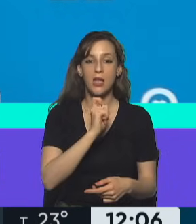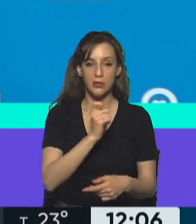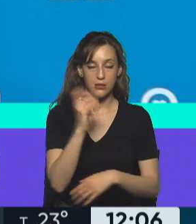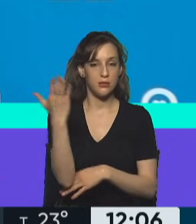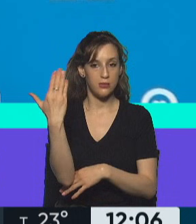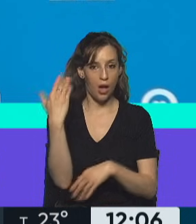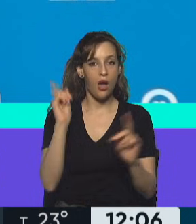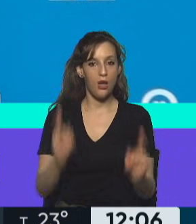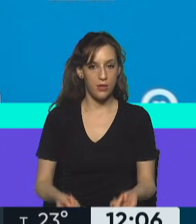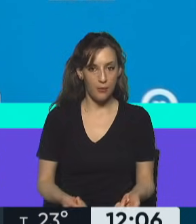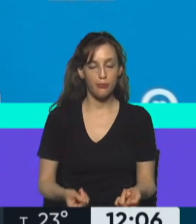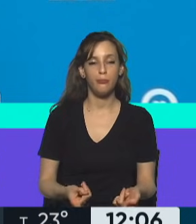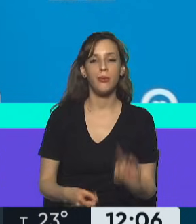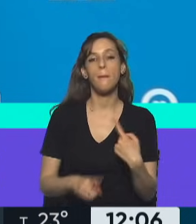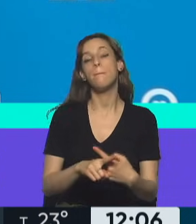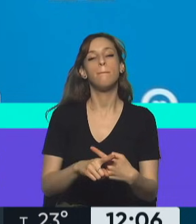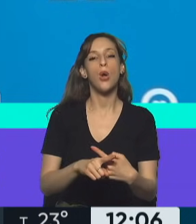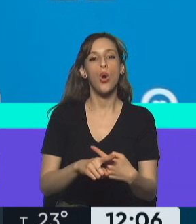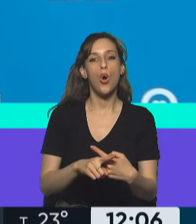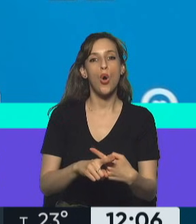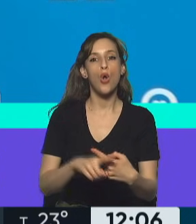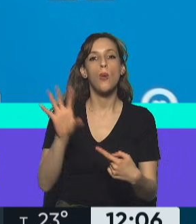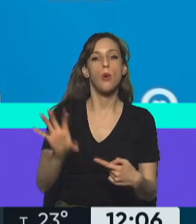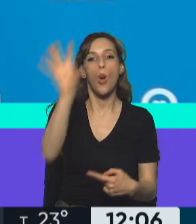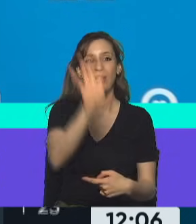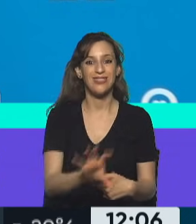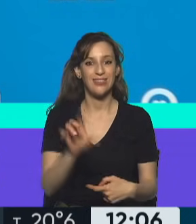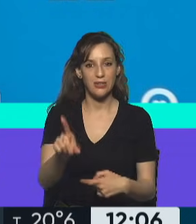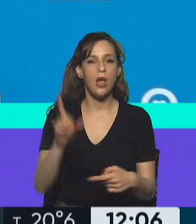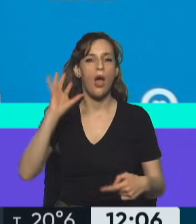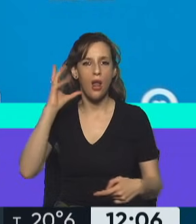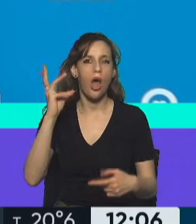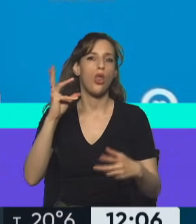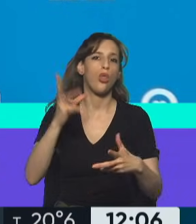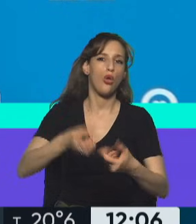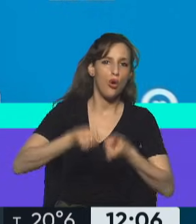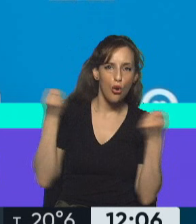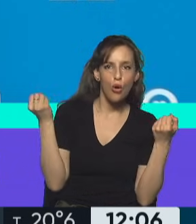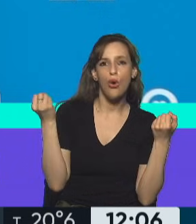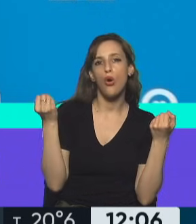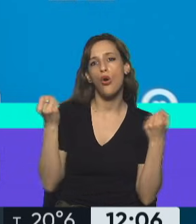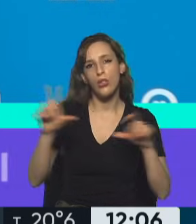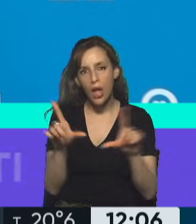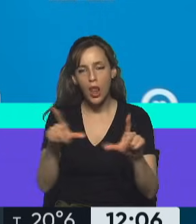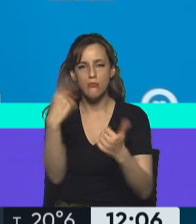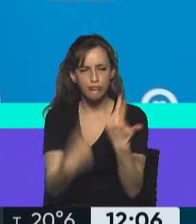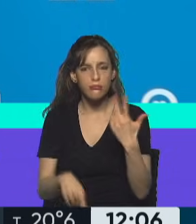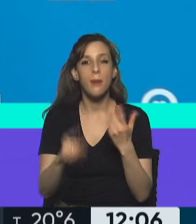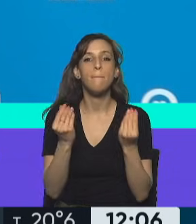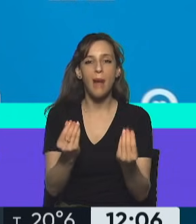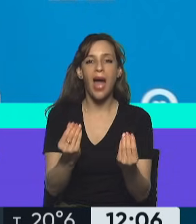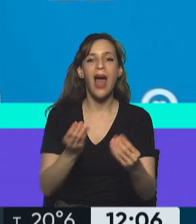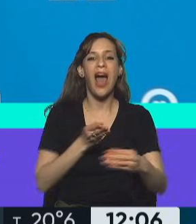semanal para los medios radicados en el interior del país, para que todas las provincias, todas las ciudades tengan el mismo acceso a